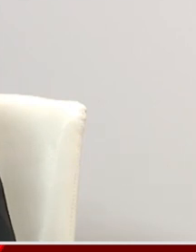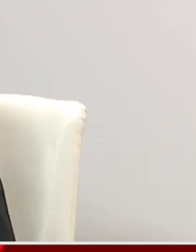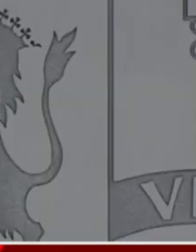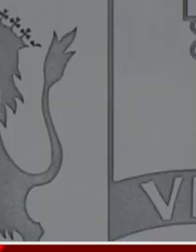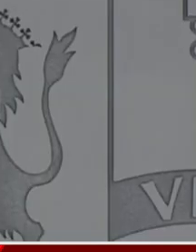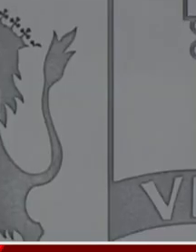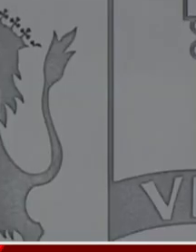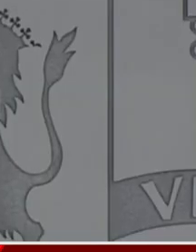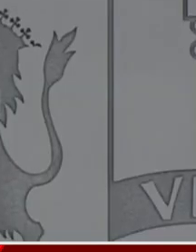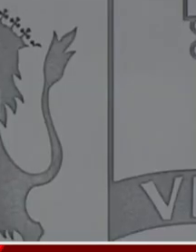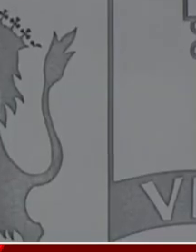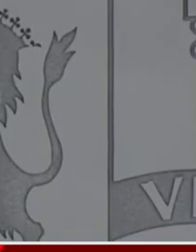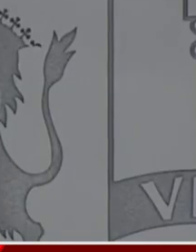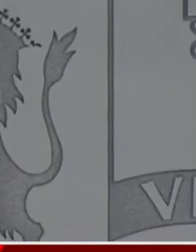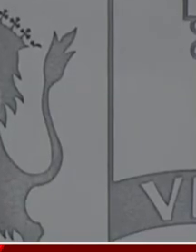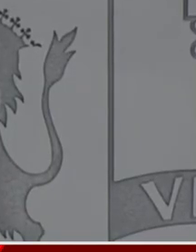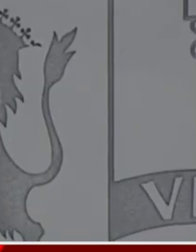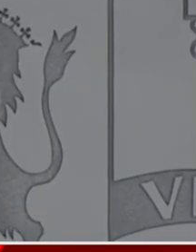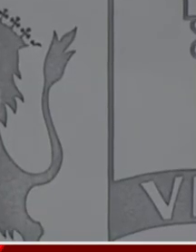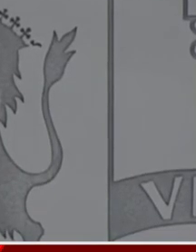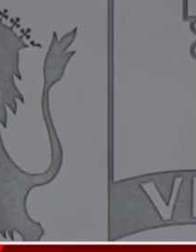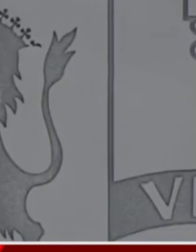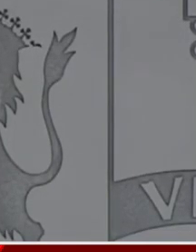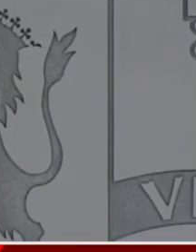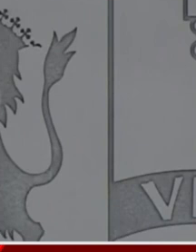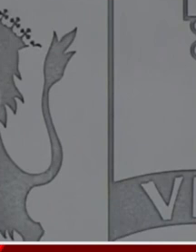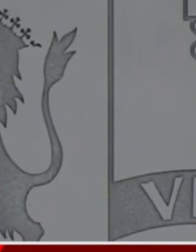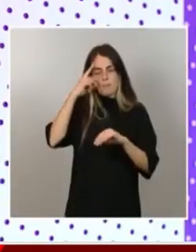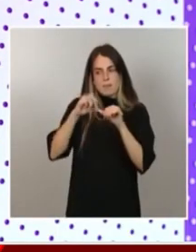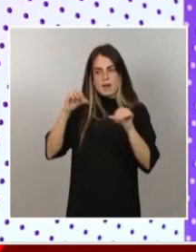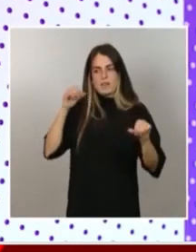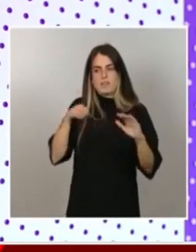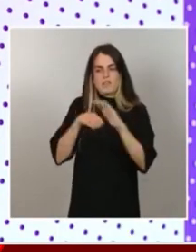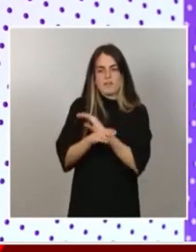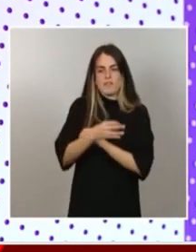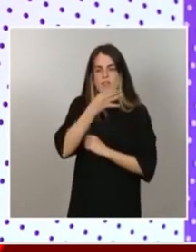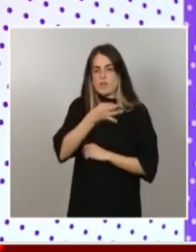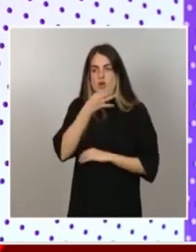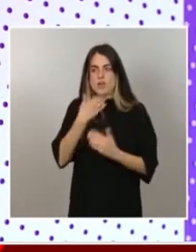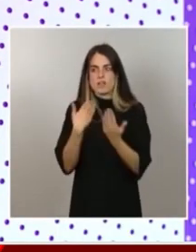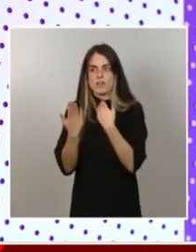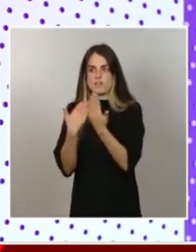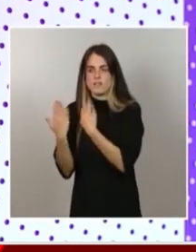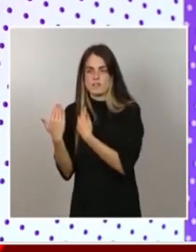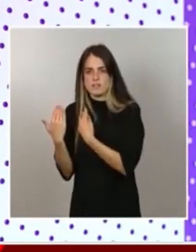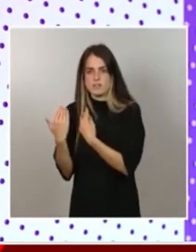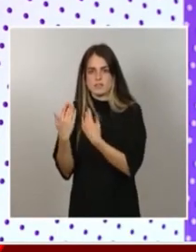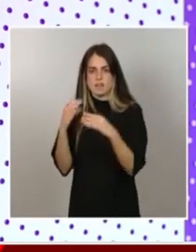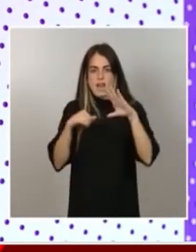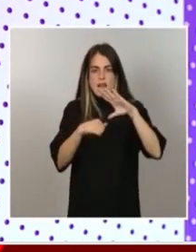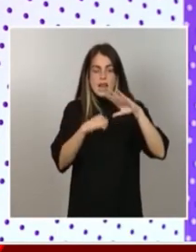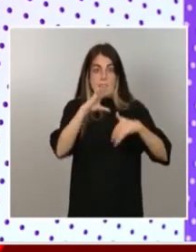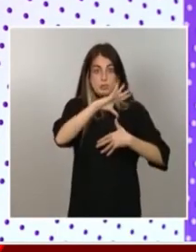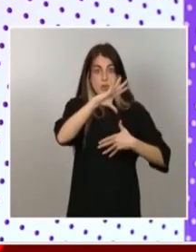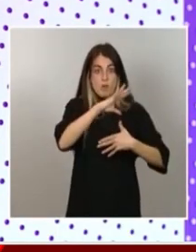delito de sedición, incluso la malversación, etcétera, lo cual pues es un auténtico disparate, pero todavía, y espero que